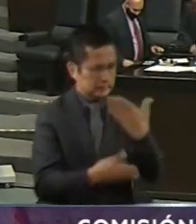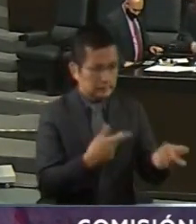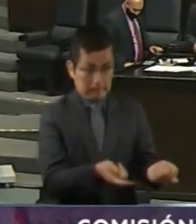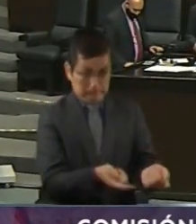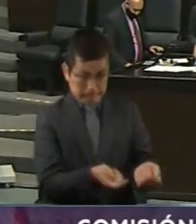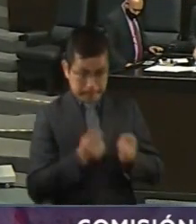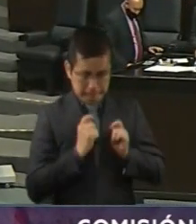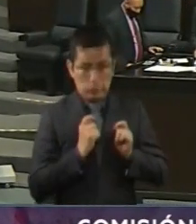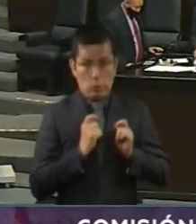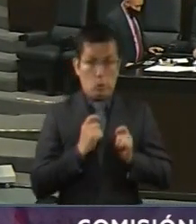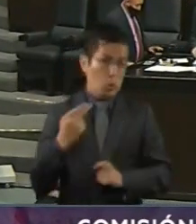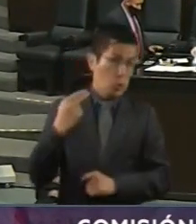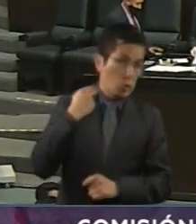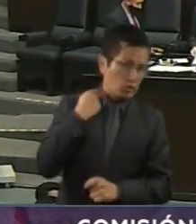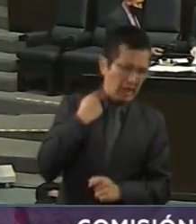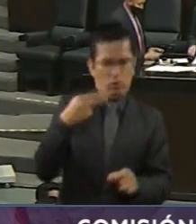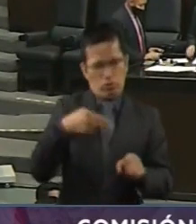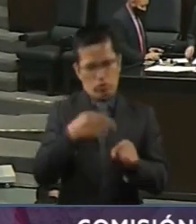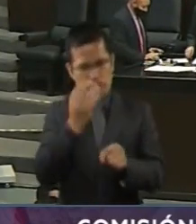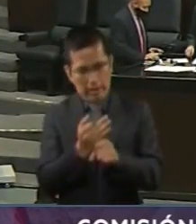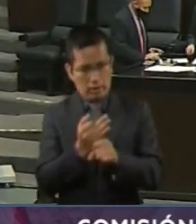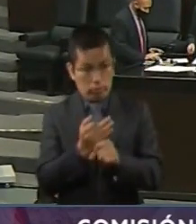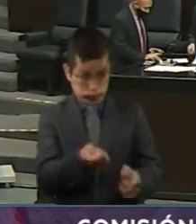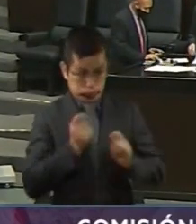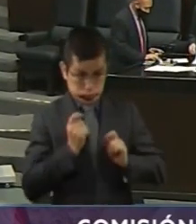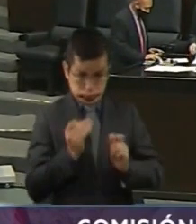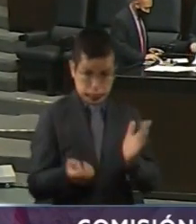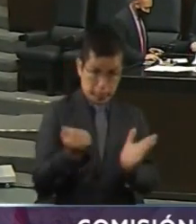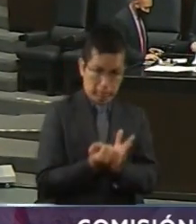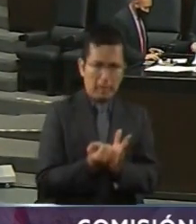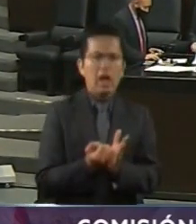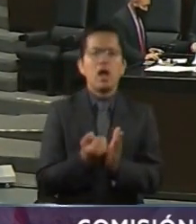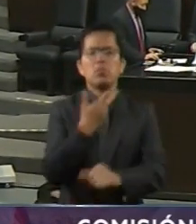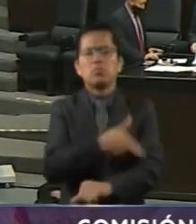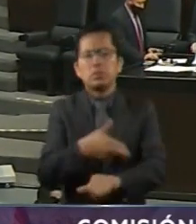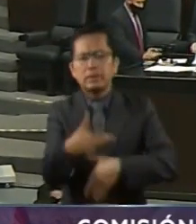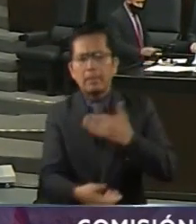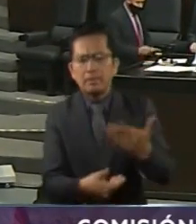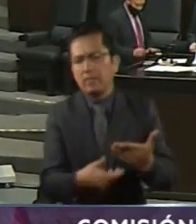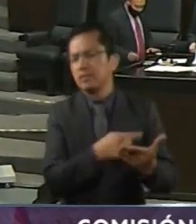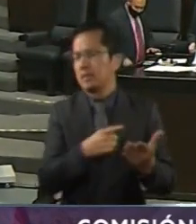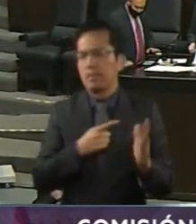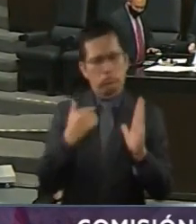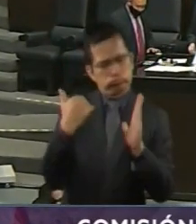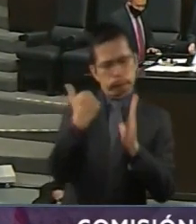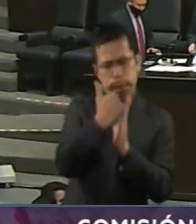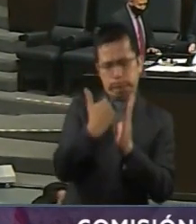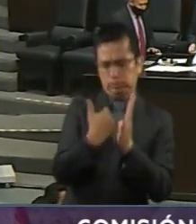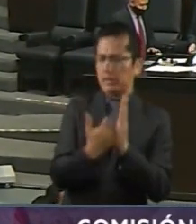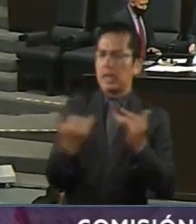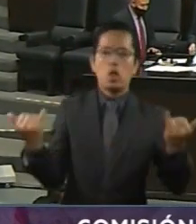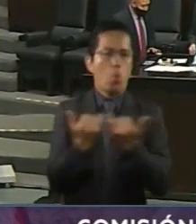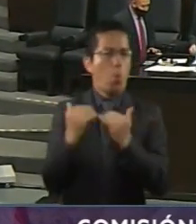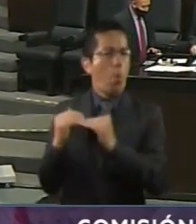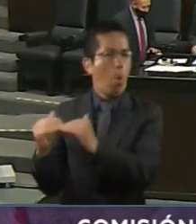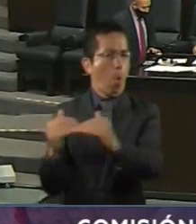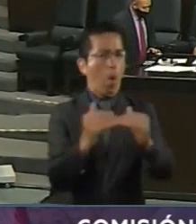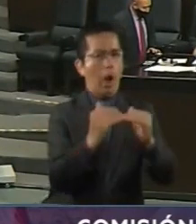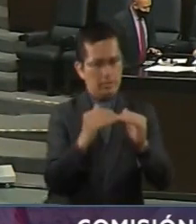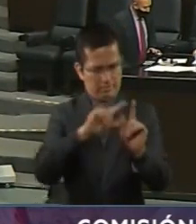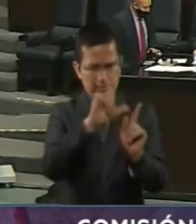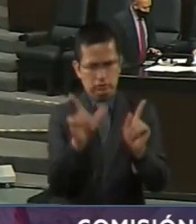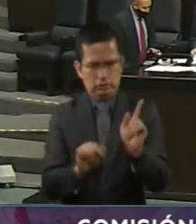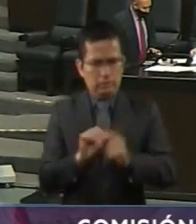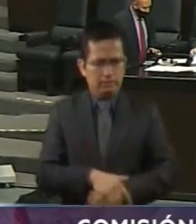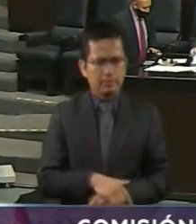titular, fortaleciendo la transparencia, propiciando relevos